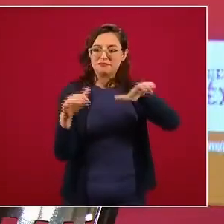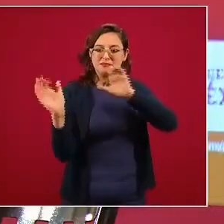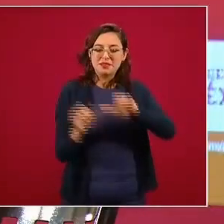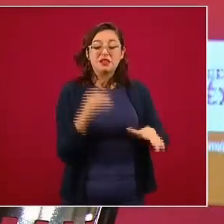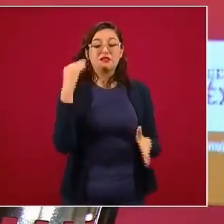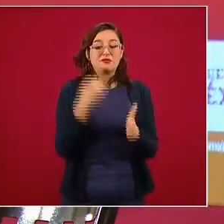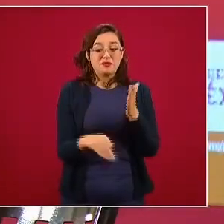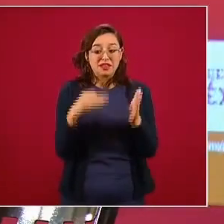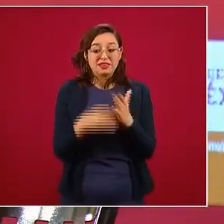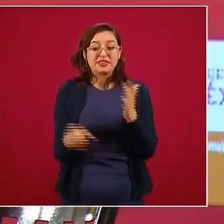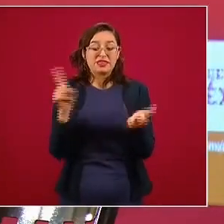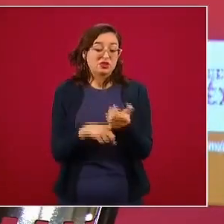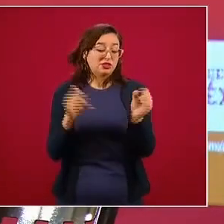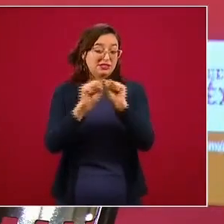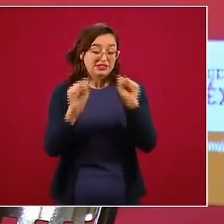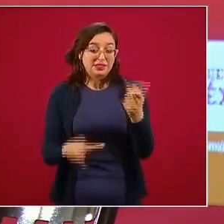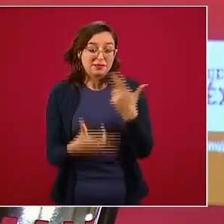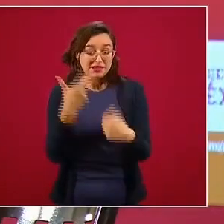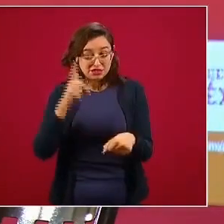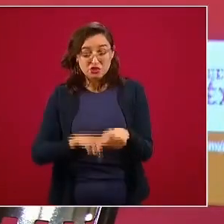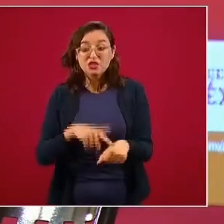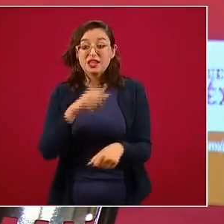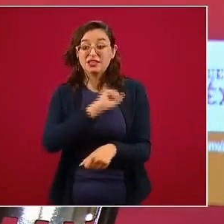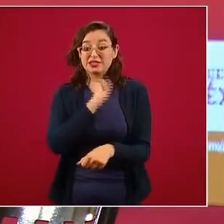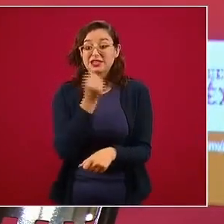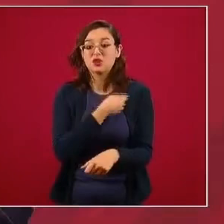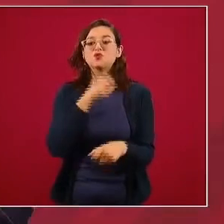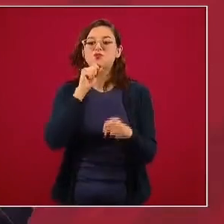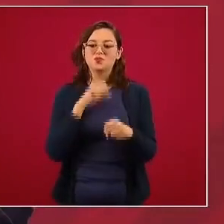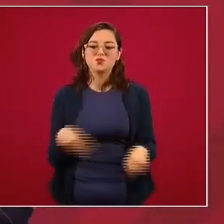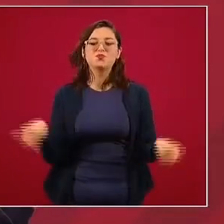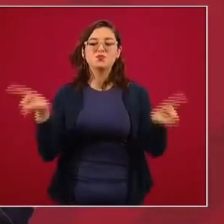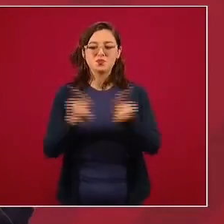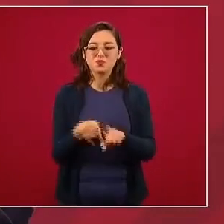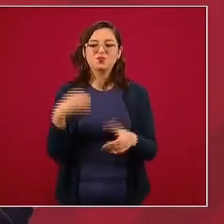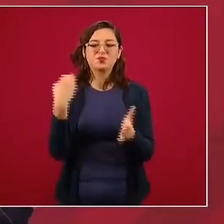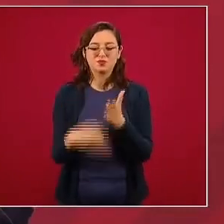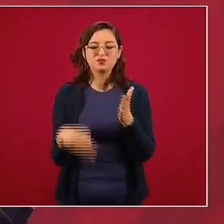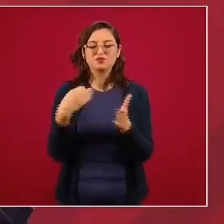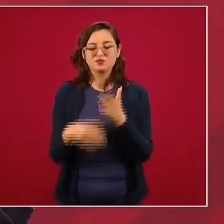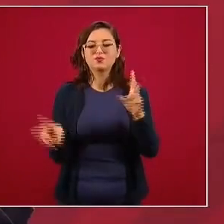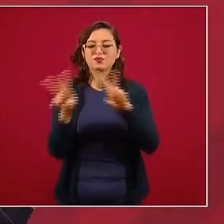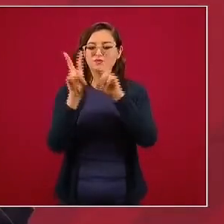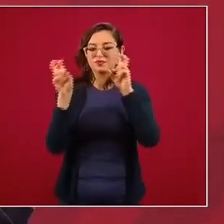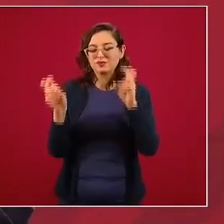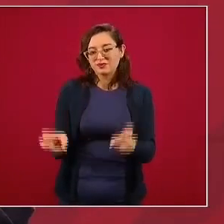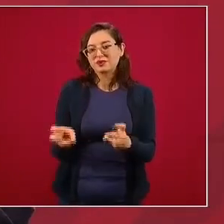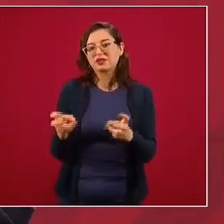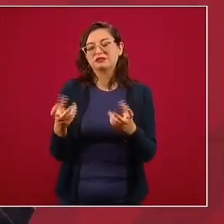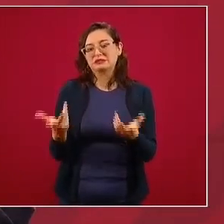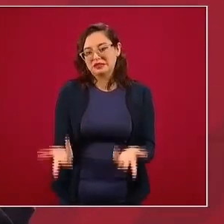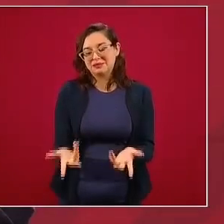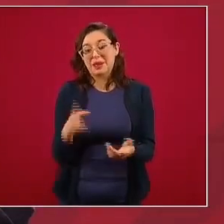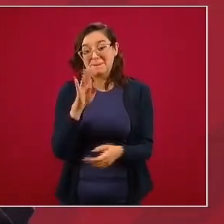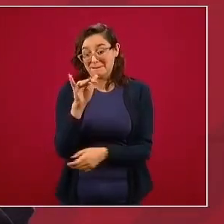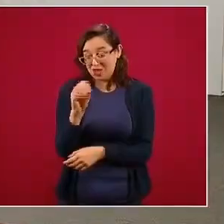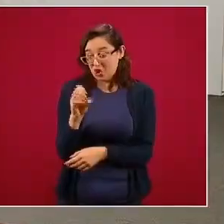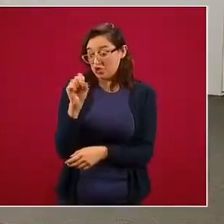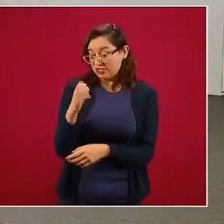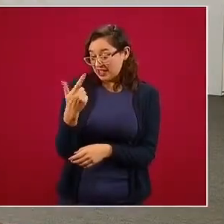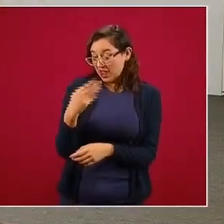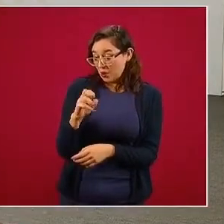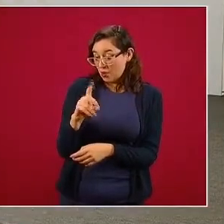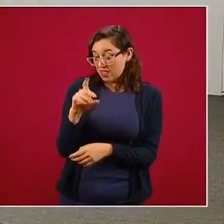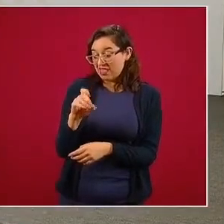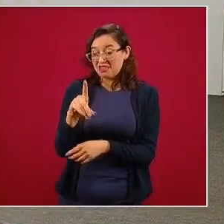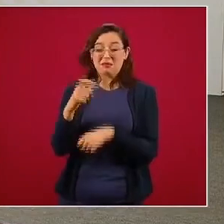contrataciones en el Sistema Nacional de Salud. Esta es una más de las condiciones precarias en que se encontraba a lo largo